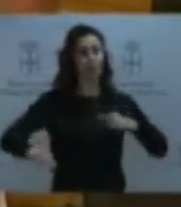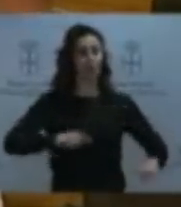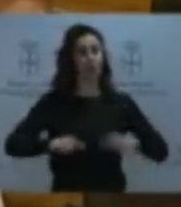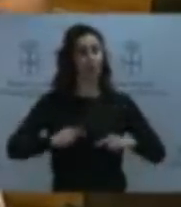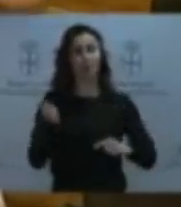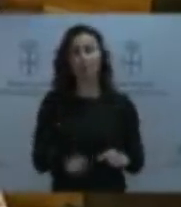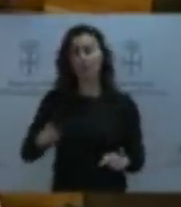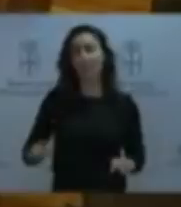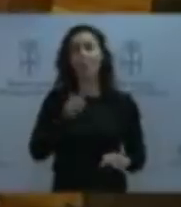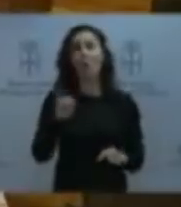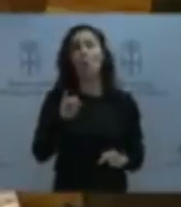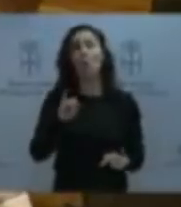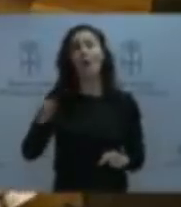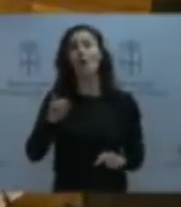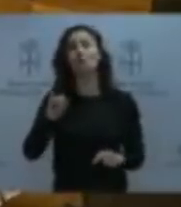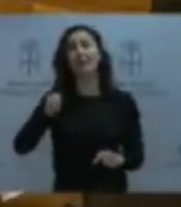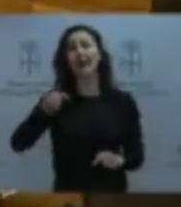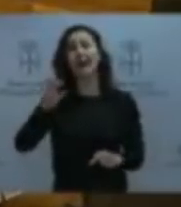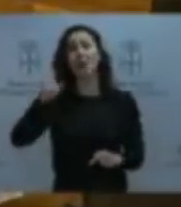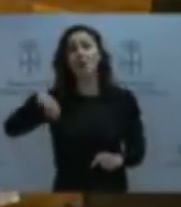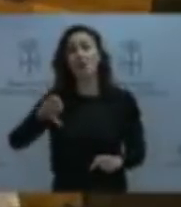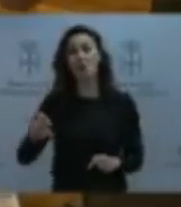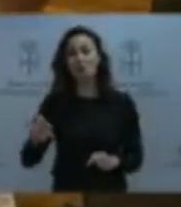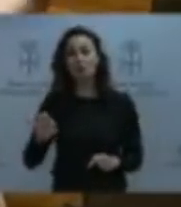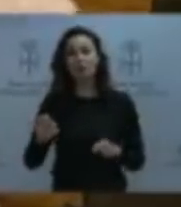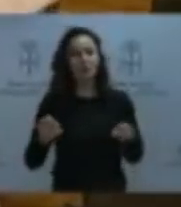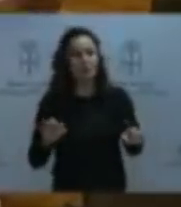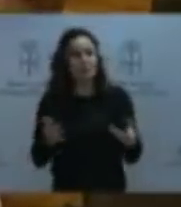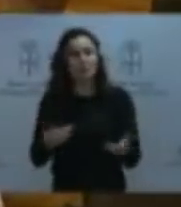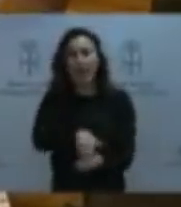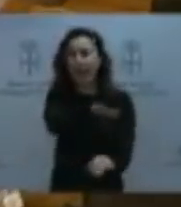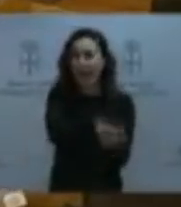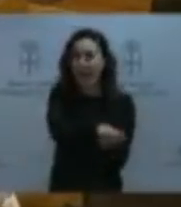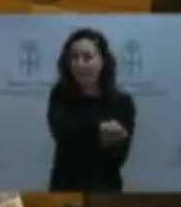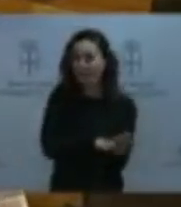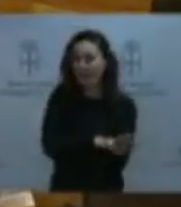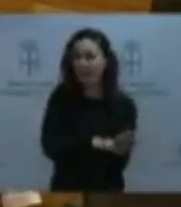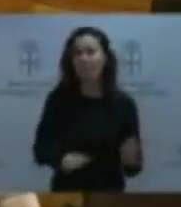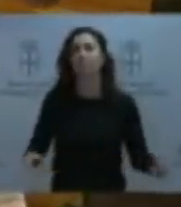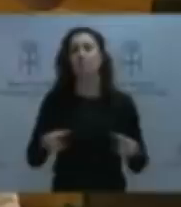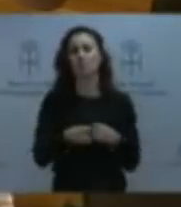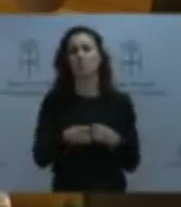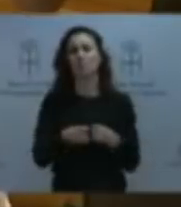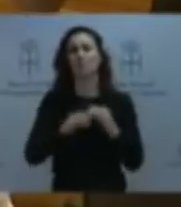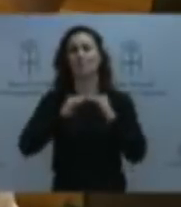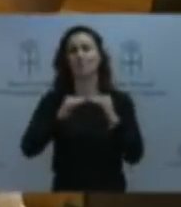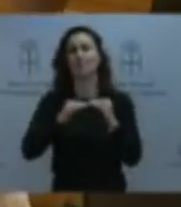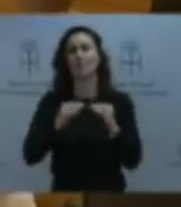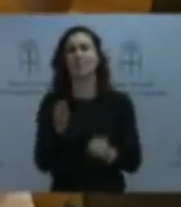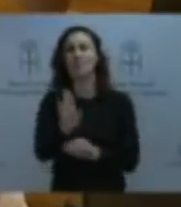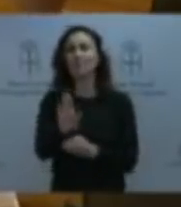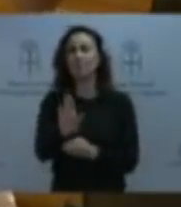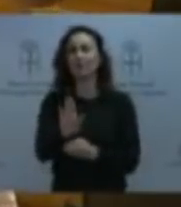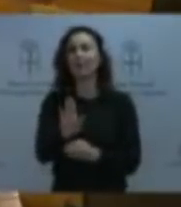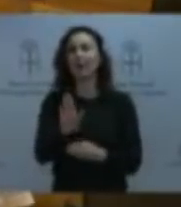Ordiales, en un acta de la reunión del grupo de trabajo sobre estabilización de la oferta de empleo público, dice literalmente que reitera que